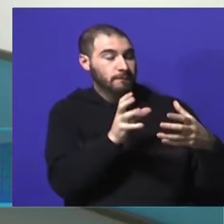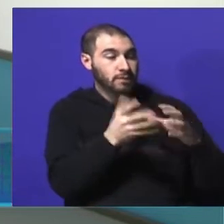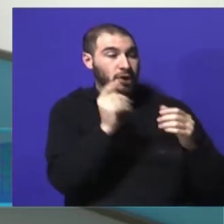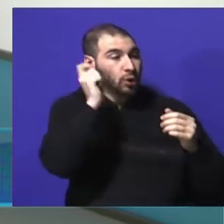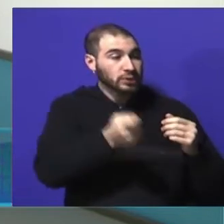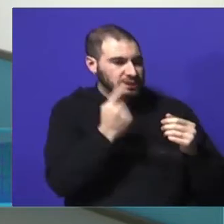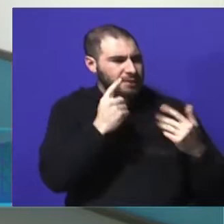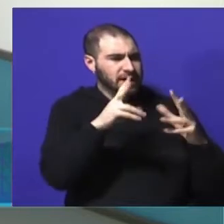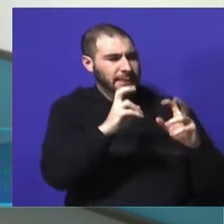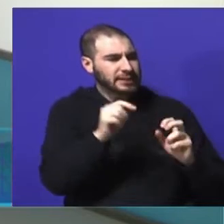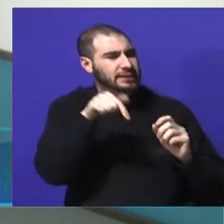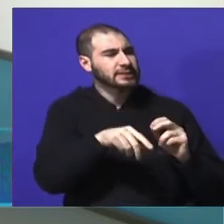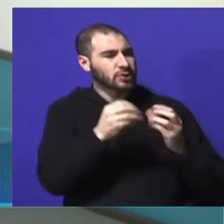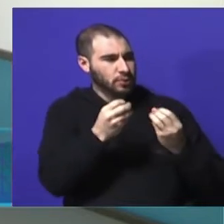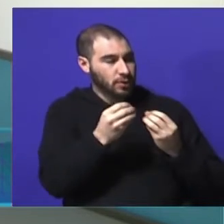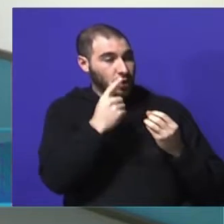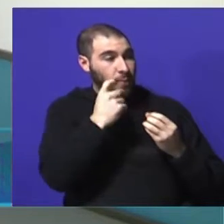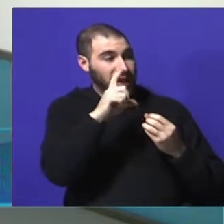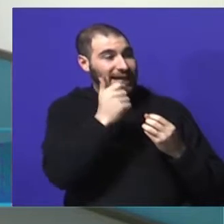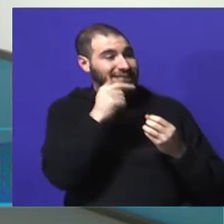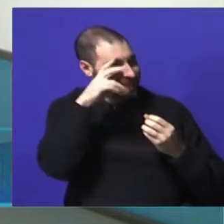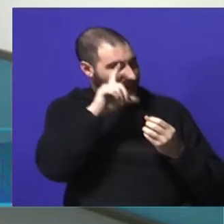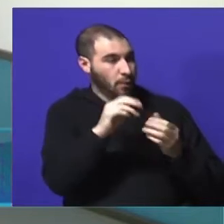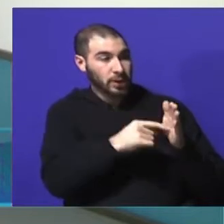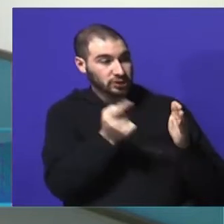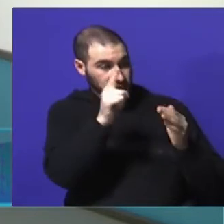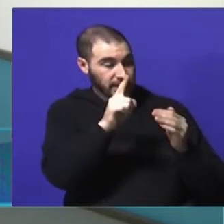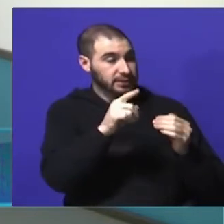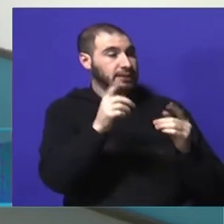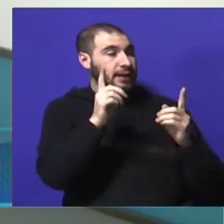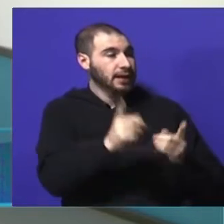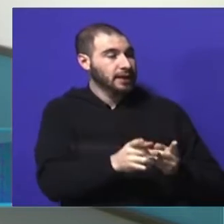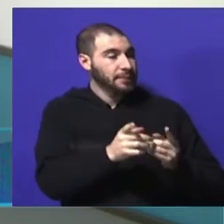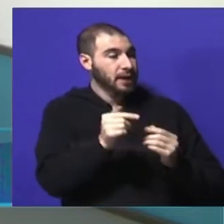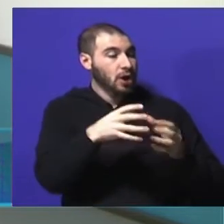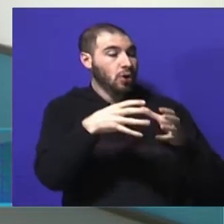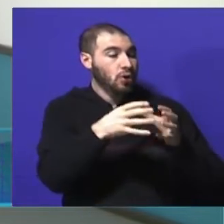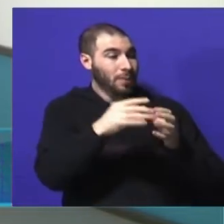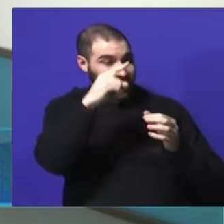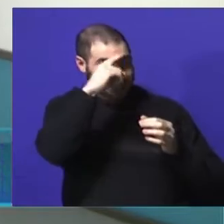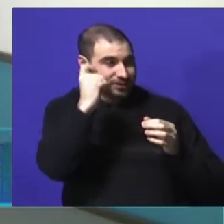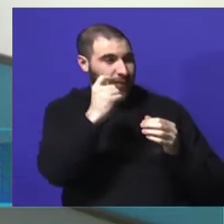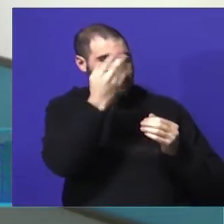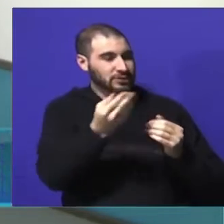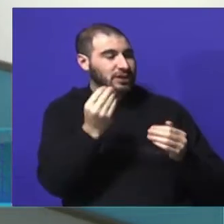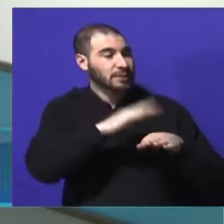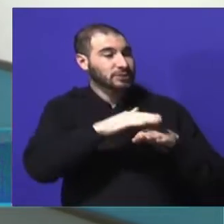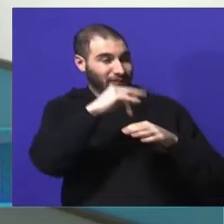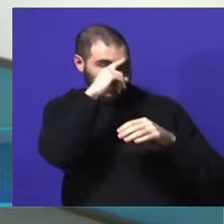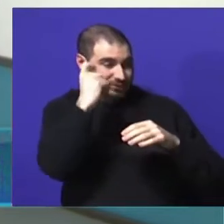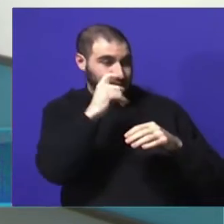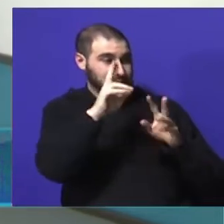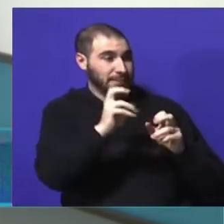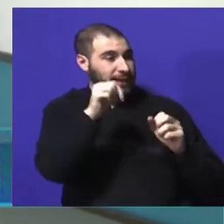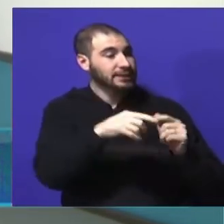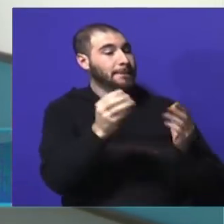y cómo se está investigando este tema. Sebastián Casanello en Buenos Aires, la influencia de organizaciones nacionales y funcionarios nacionales sobre este hecho,